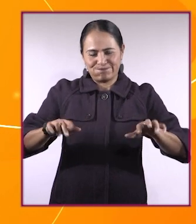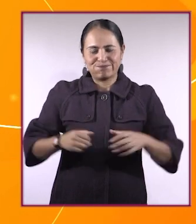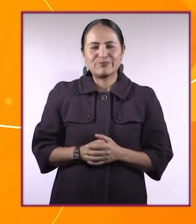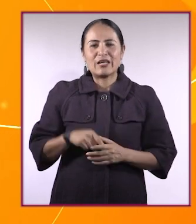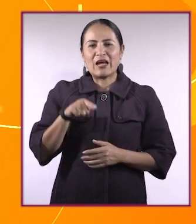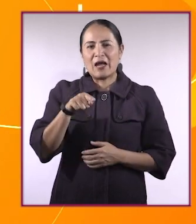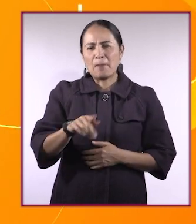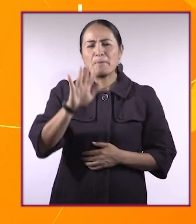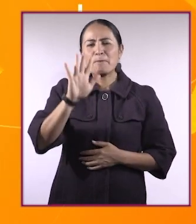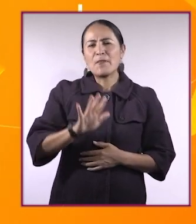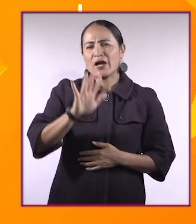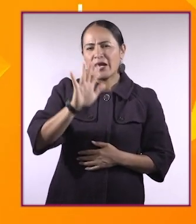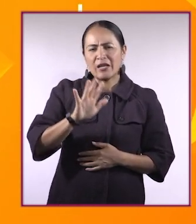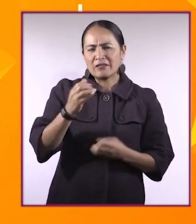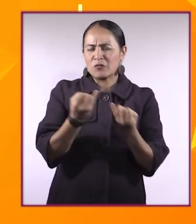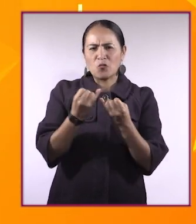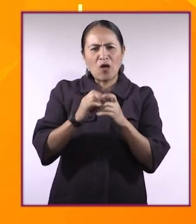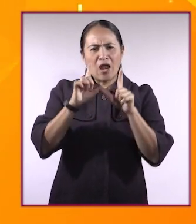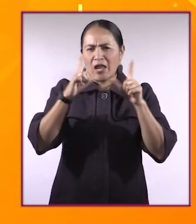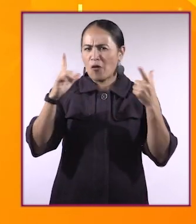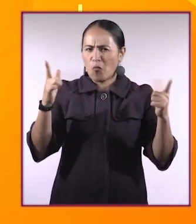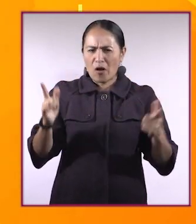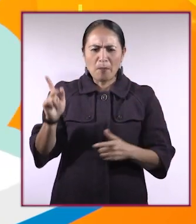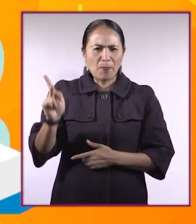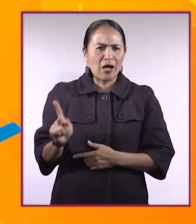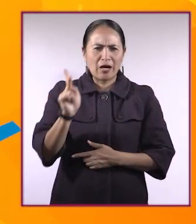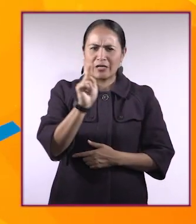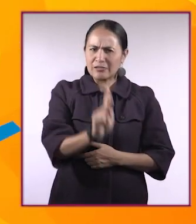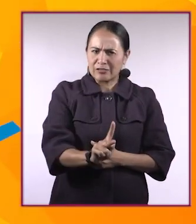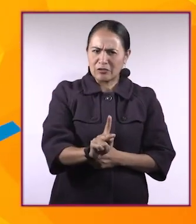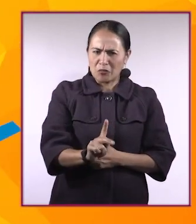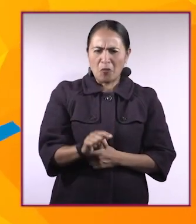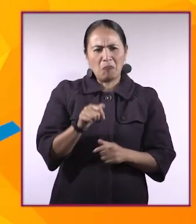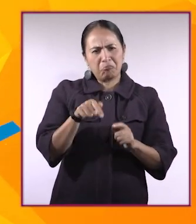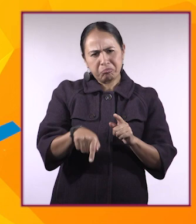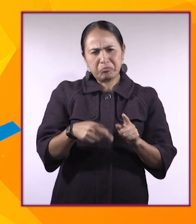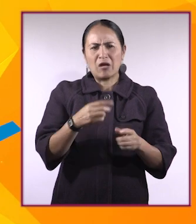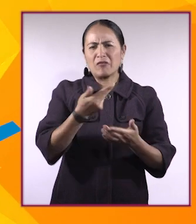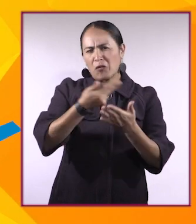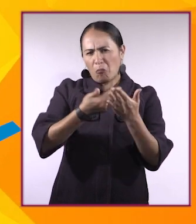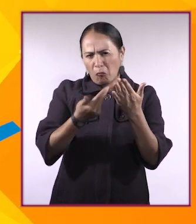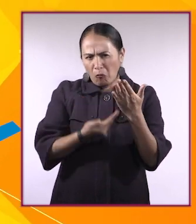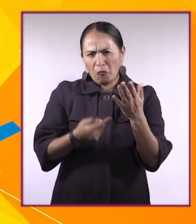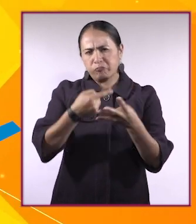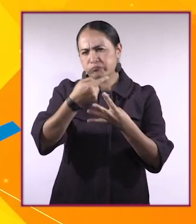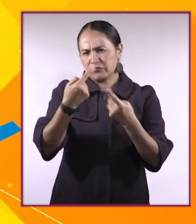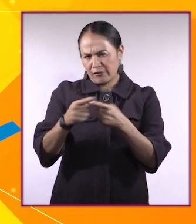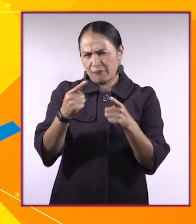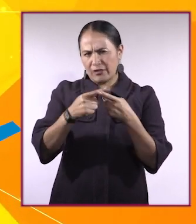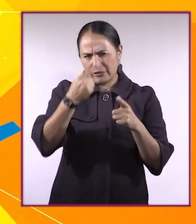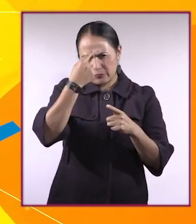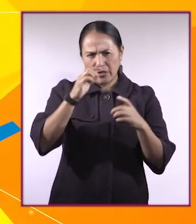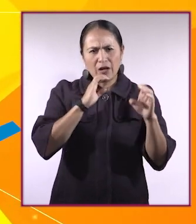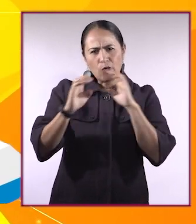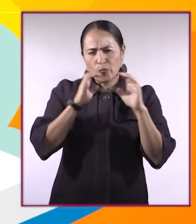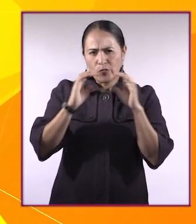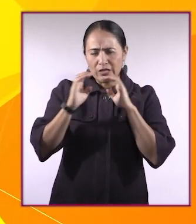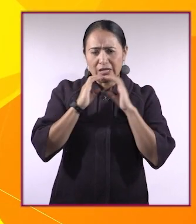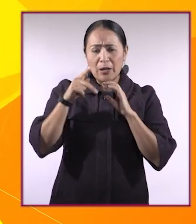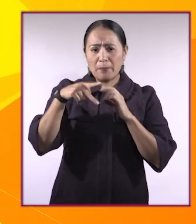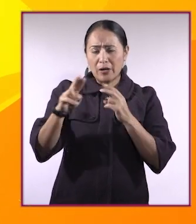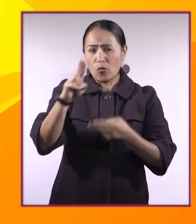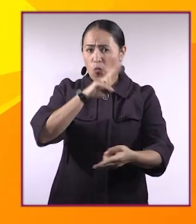digital. Los lenguajes digitales son, como cualquier otro lenguaje, signos codificados que utilizamos para